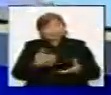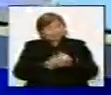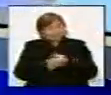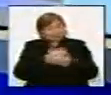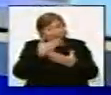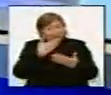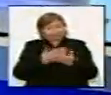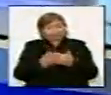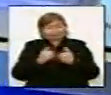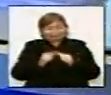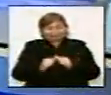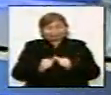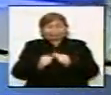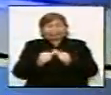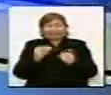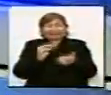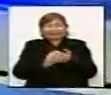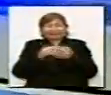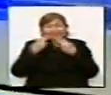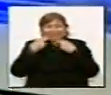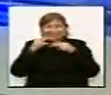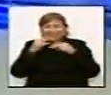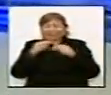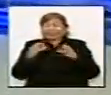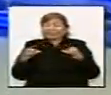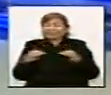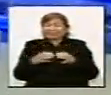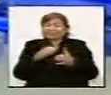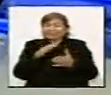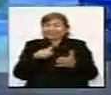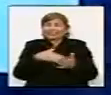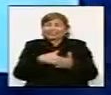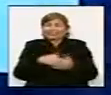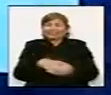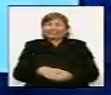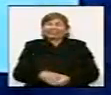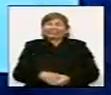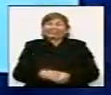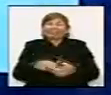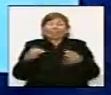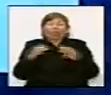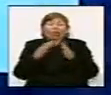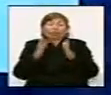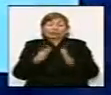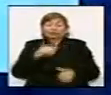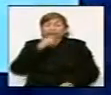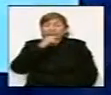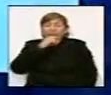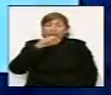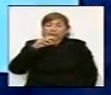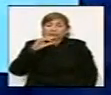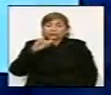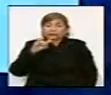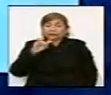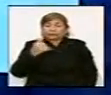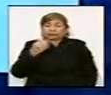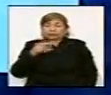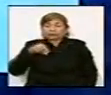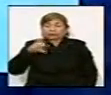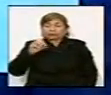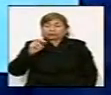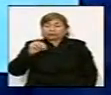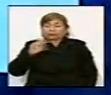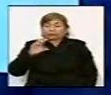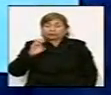Amigos, gracias por seguir con nosotros. Tenemos más información. Esto es Congreso Central. La congresista Yesenia Ponce advirtió que no existe